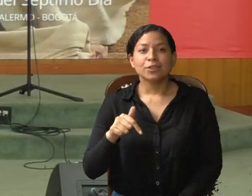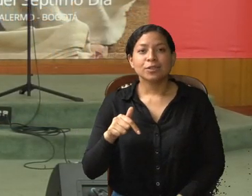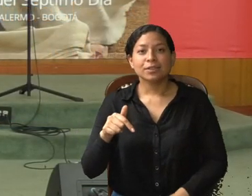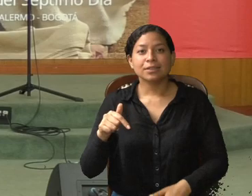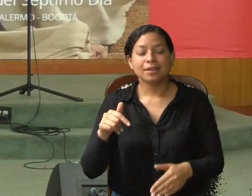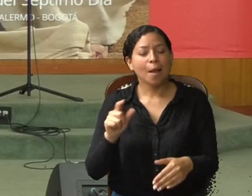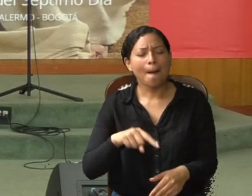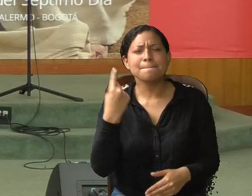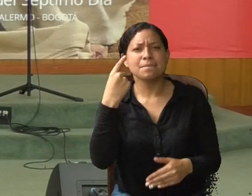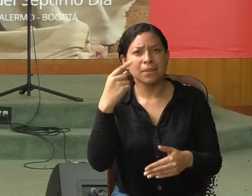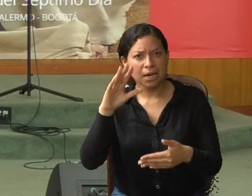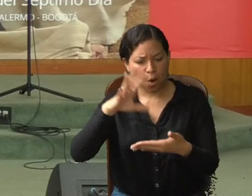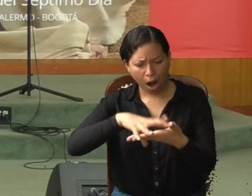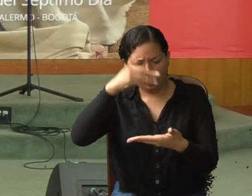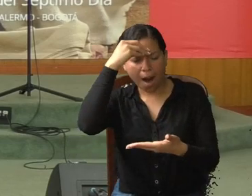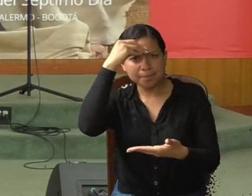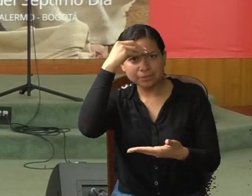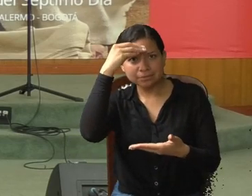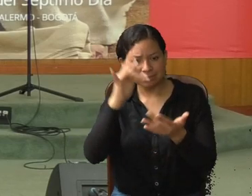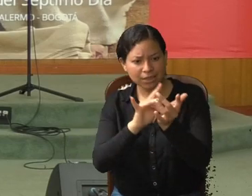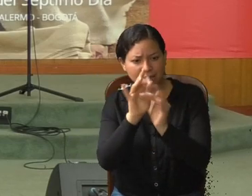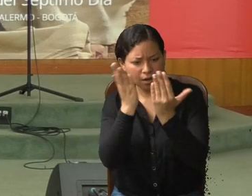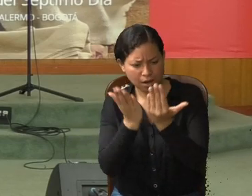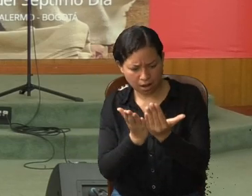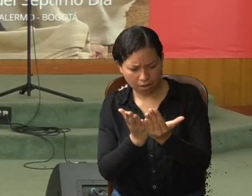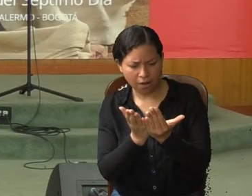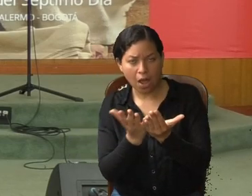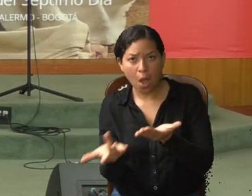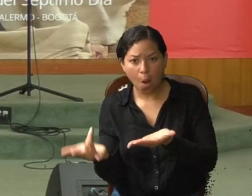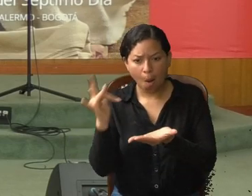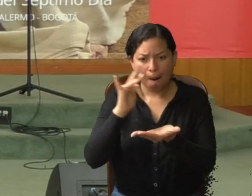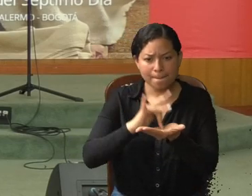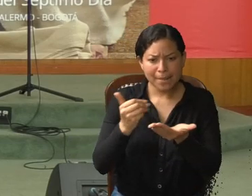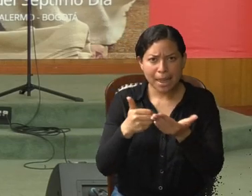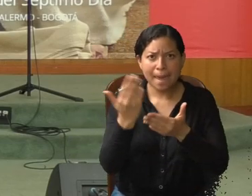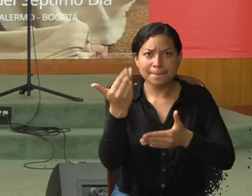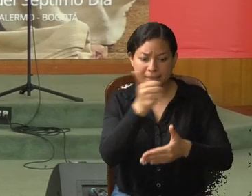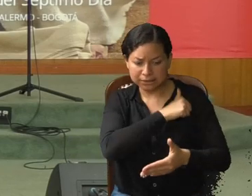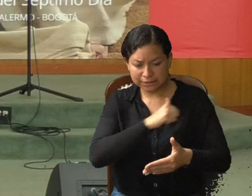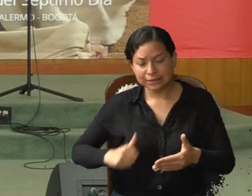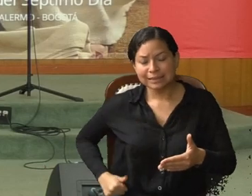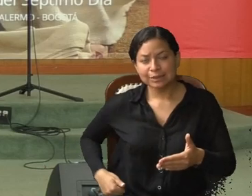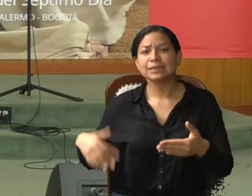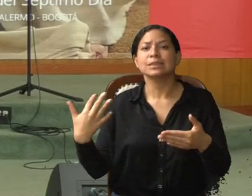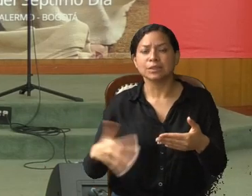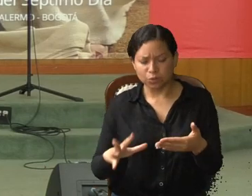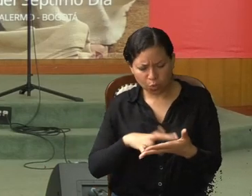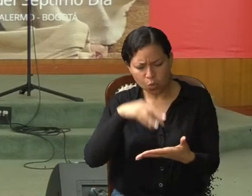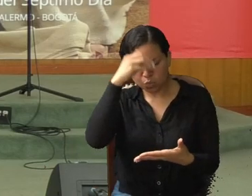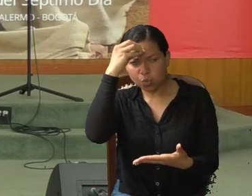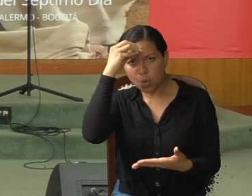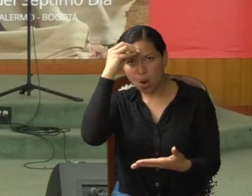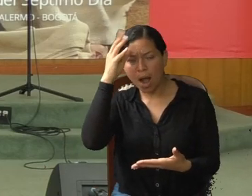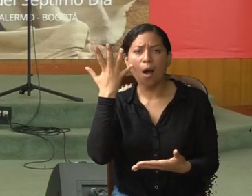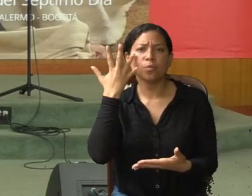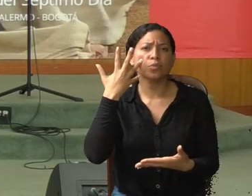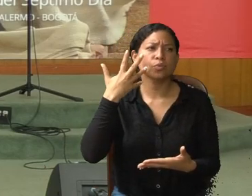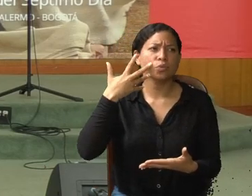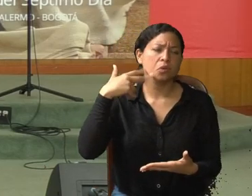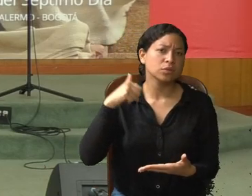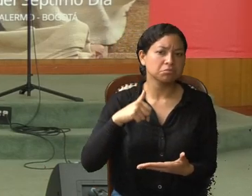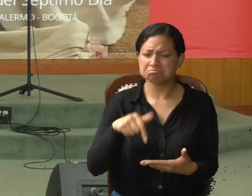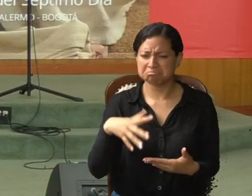tal vez los tiene claros y los repite a diario, y cuando hay una lluvia de textos o una lluvia de versículos, los dice, nunca